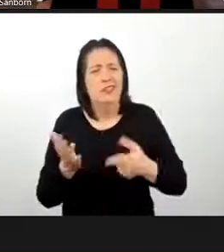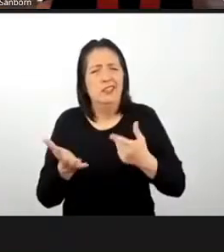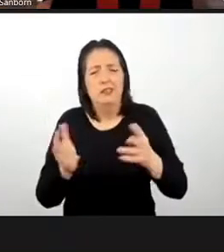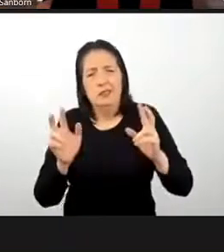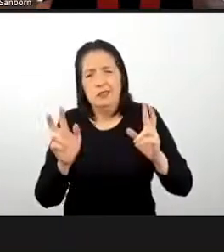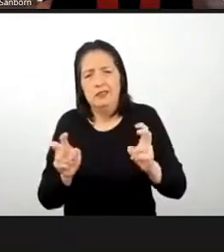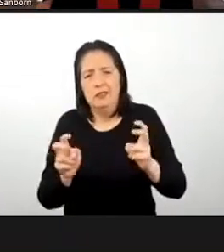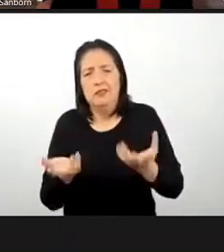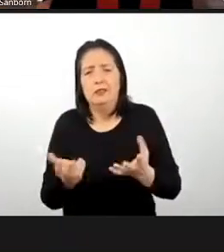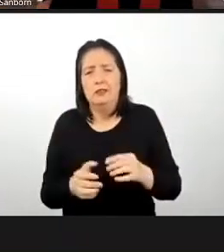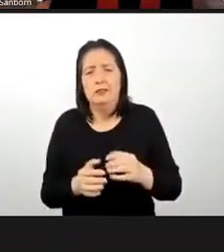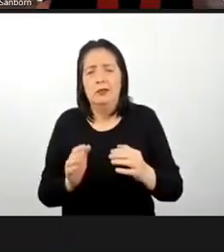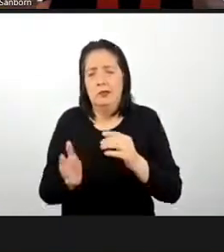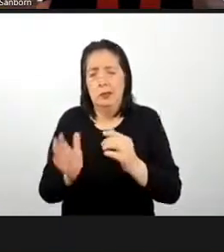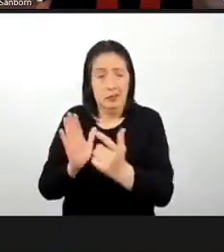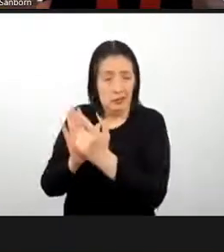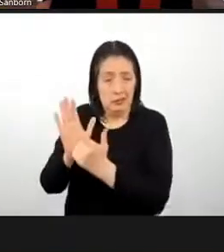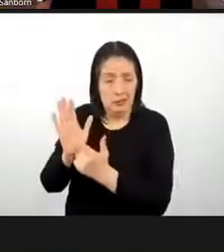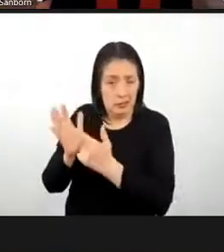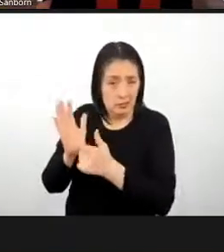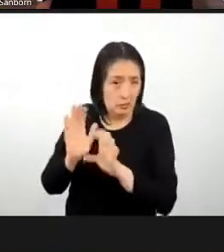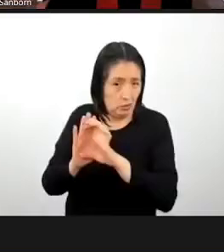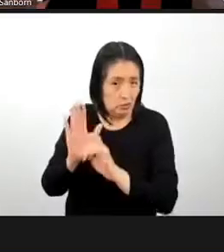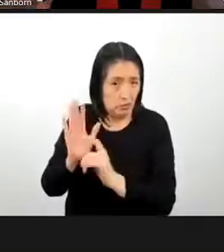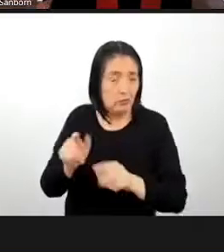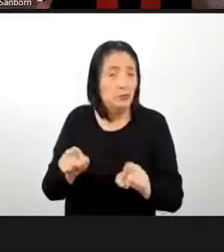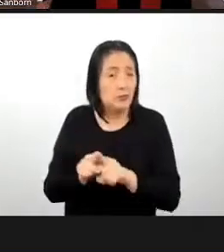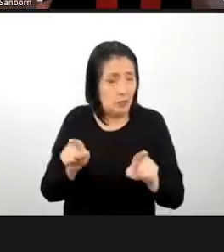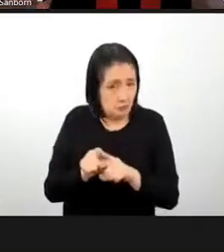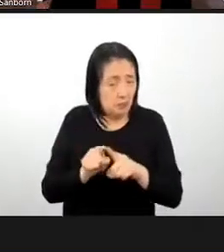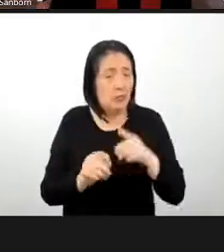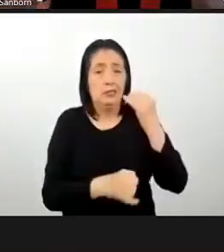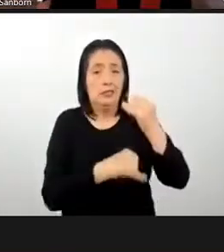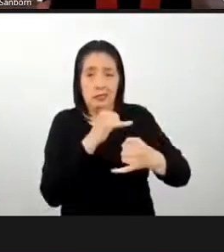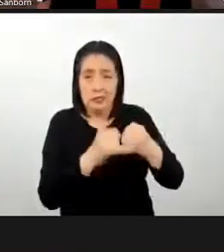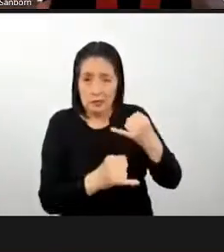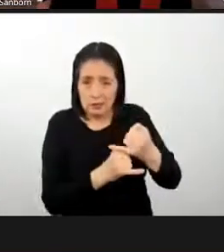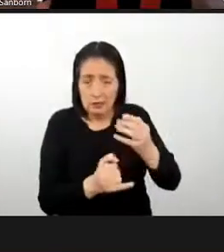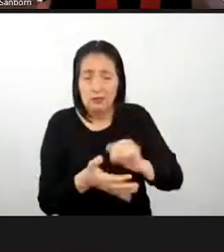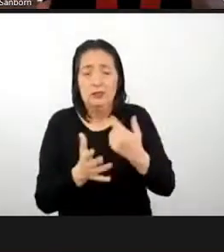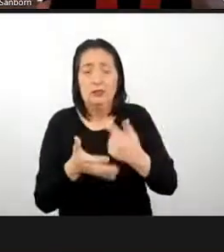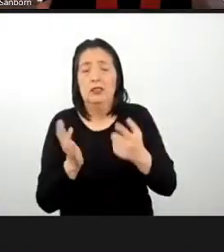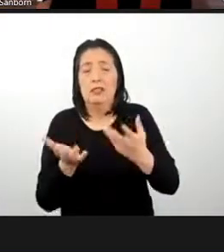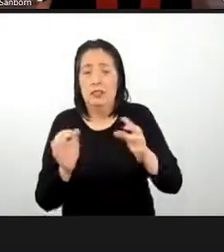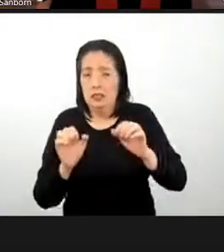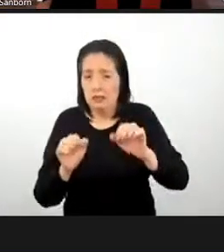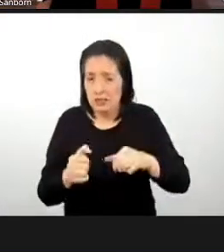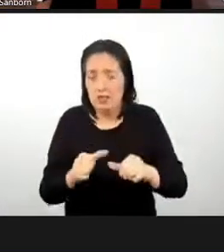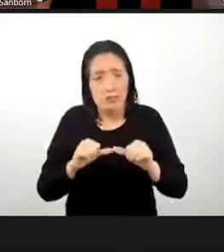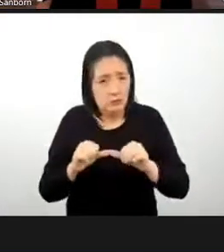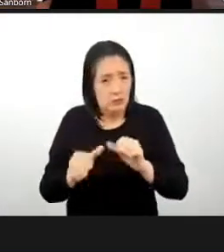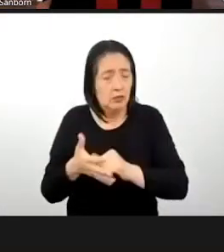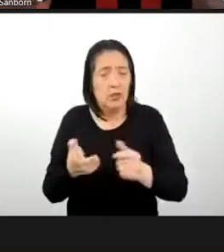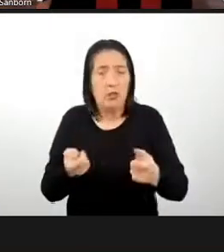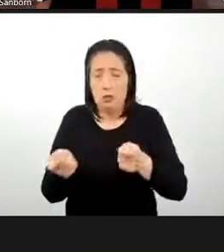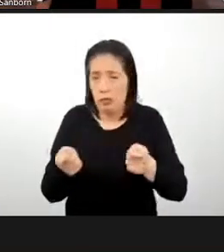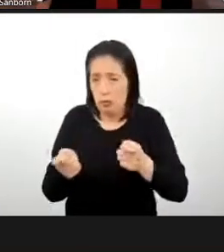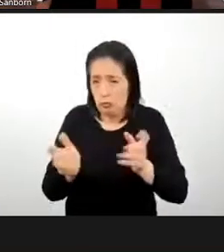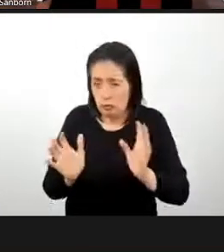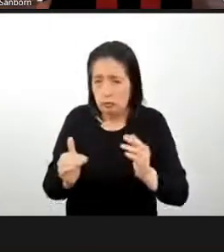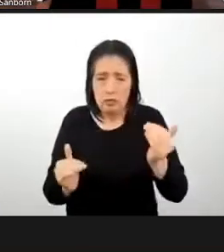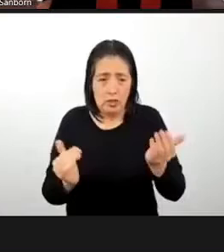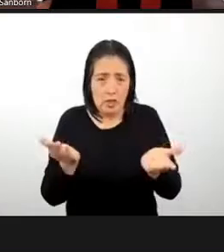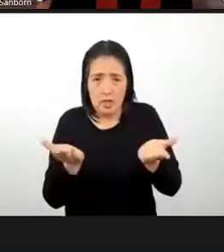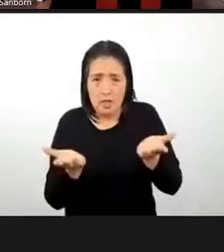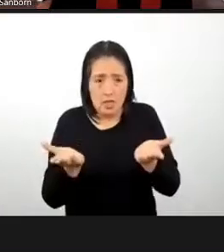términos jurídico-constitucionales, pero también internacionales, en la vigencia y reforzamiento del control de proporcionalidad. Esto